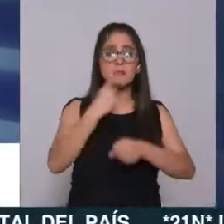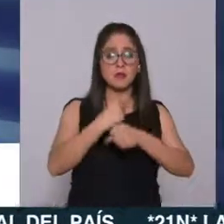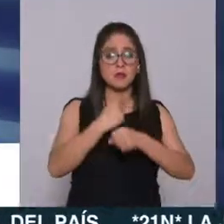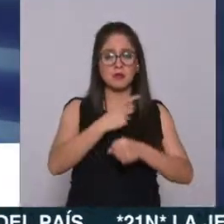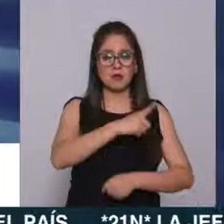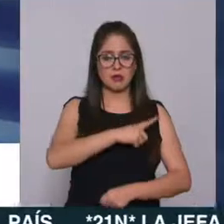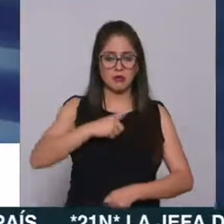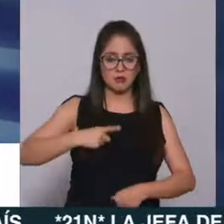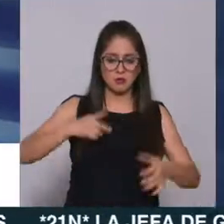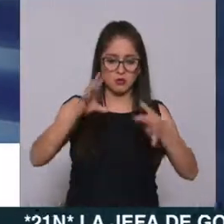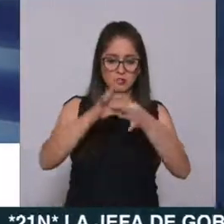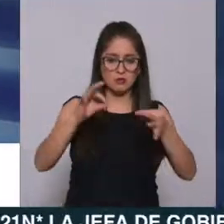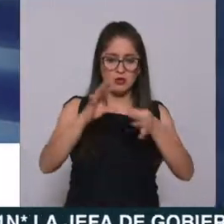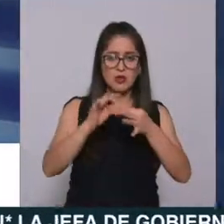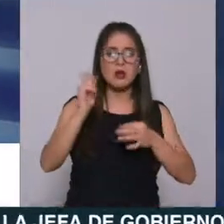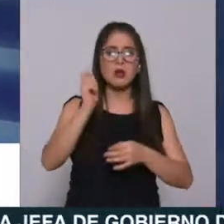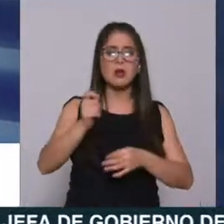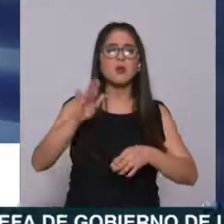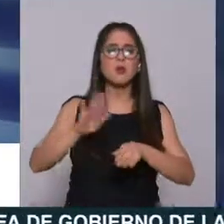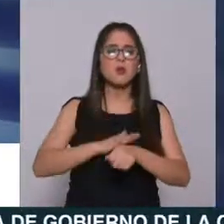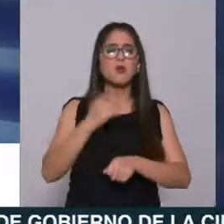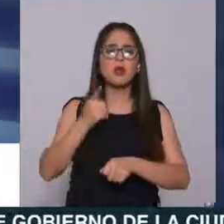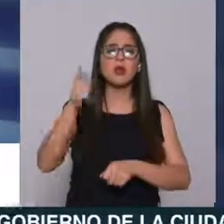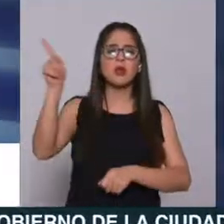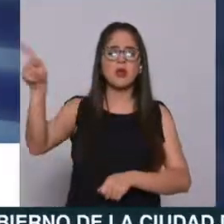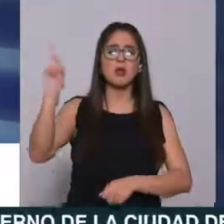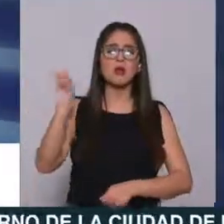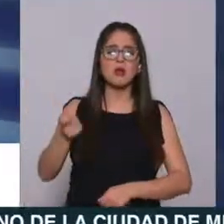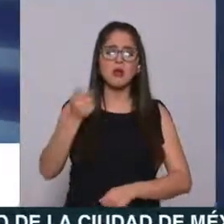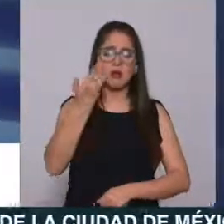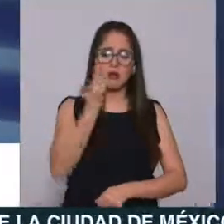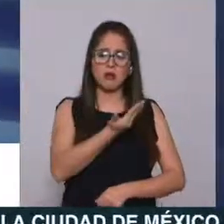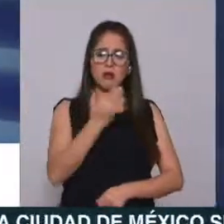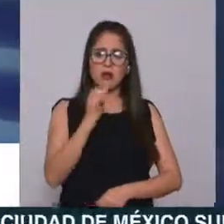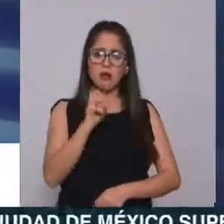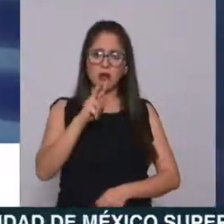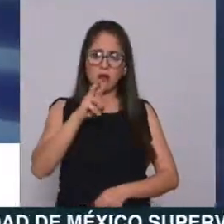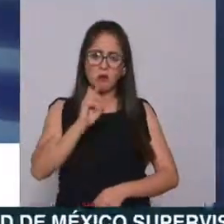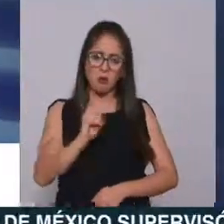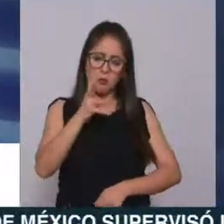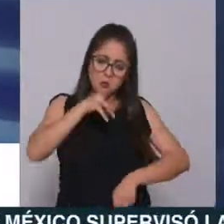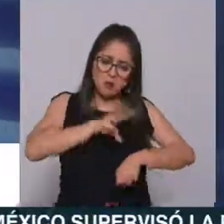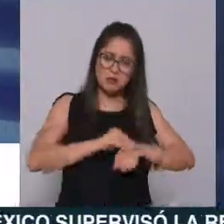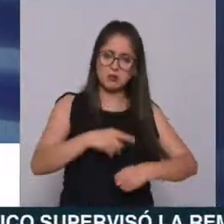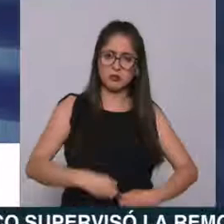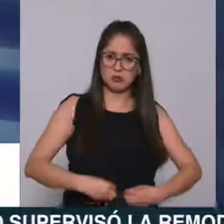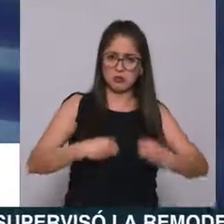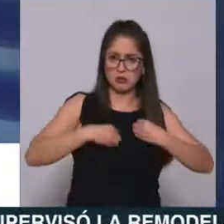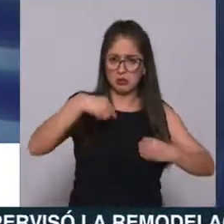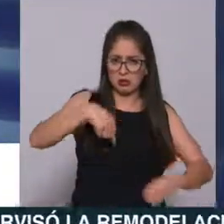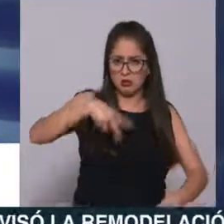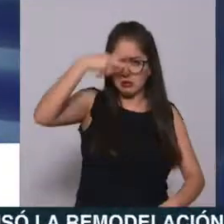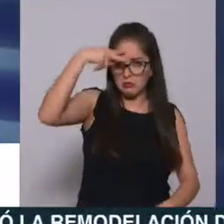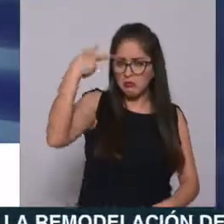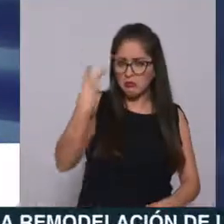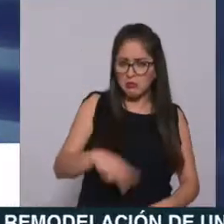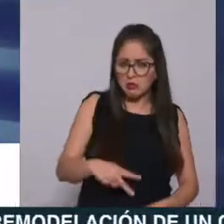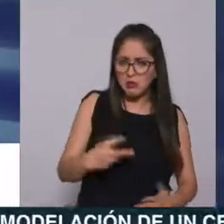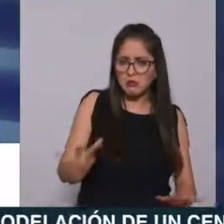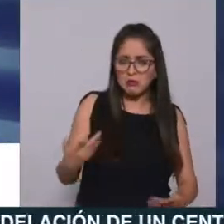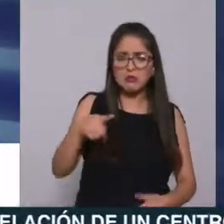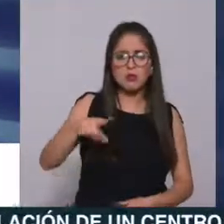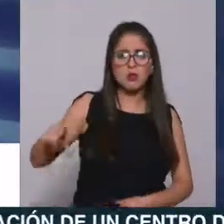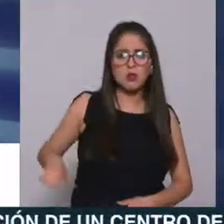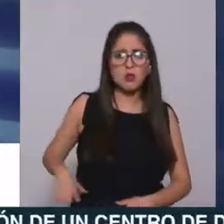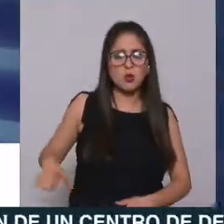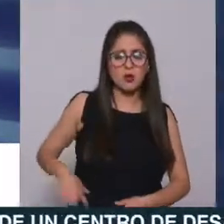condiciones en las cuales se da este asilo. Este asilo se da, pues, en primer lugar por el gobierno actual que encabeza, digamos, el